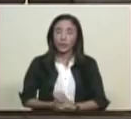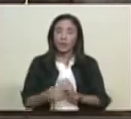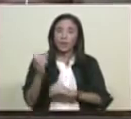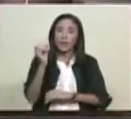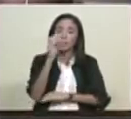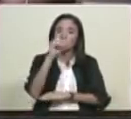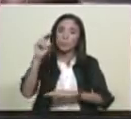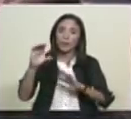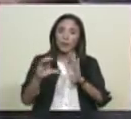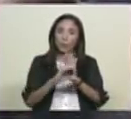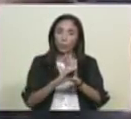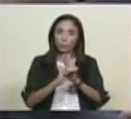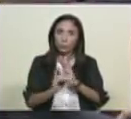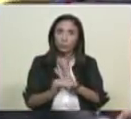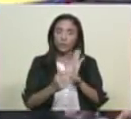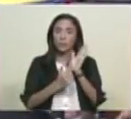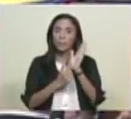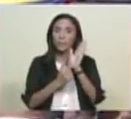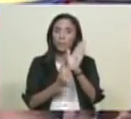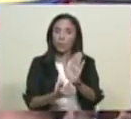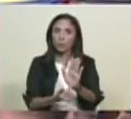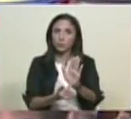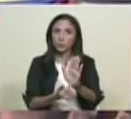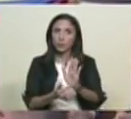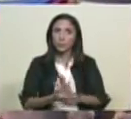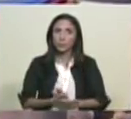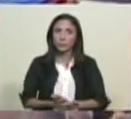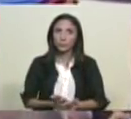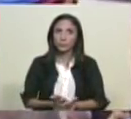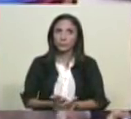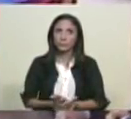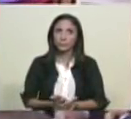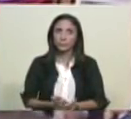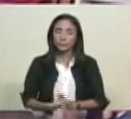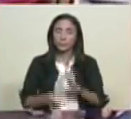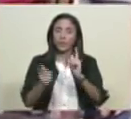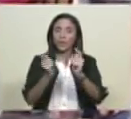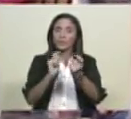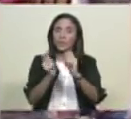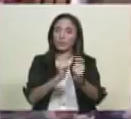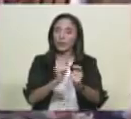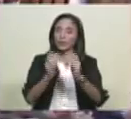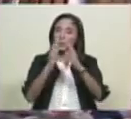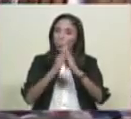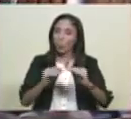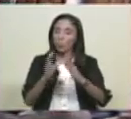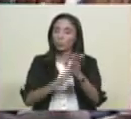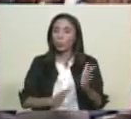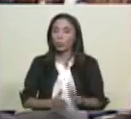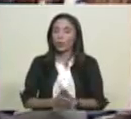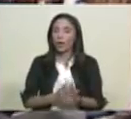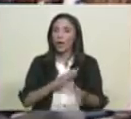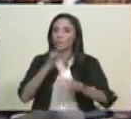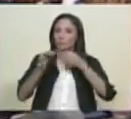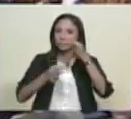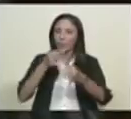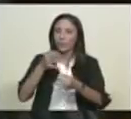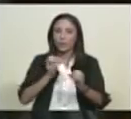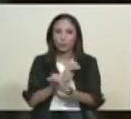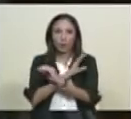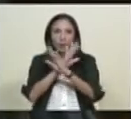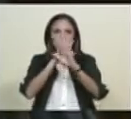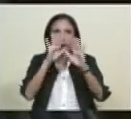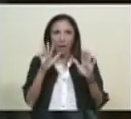Constituyente sacará a la consulta, al debate público, todo el tema que tiene que ver con